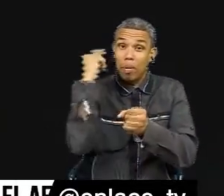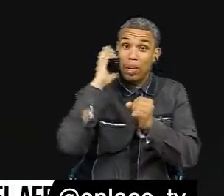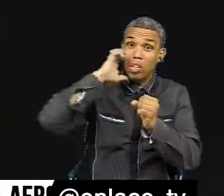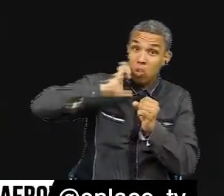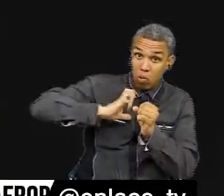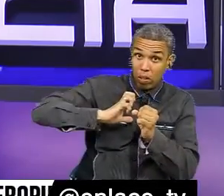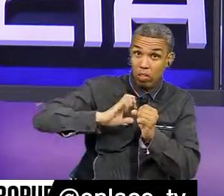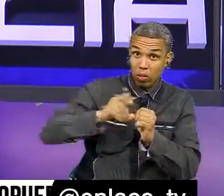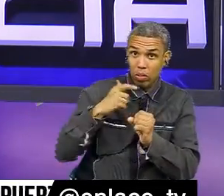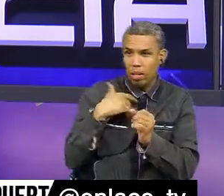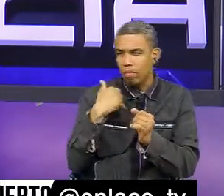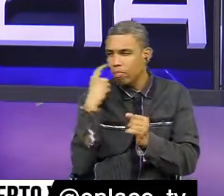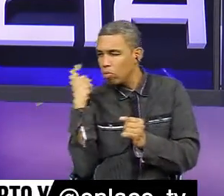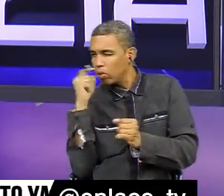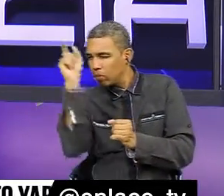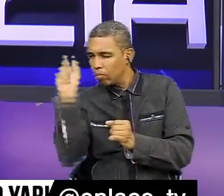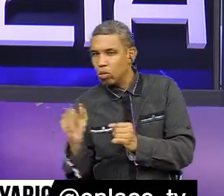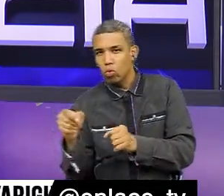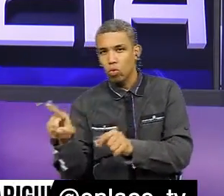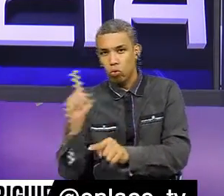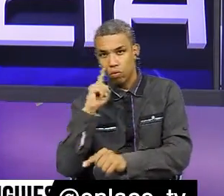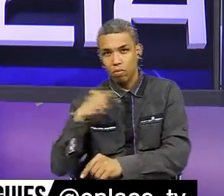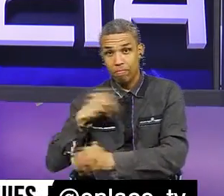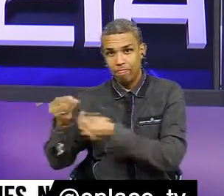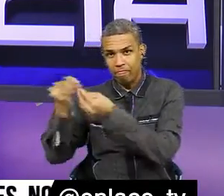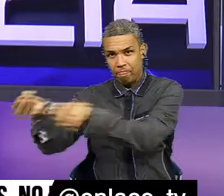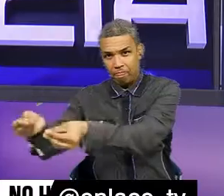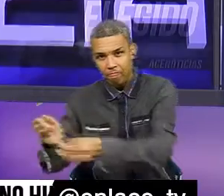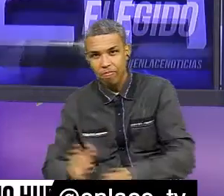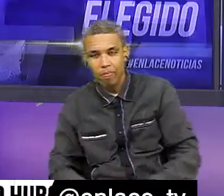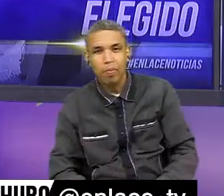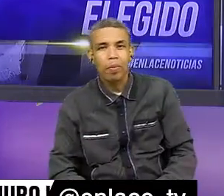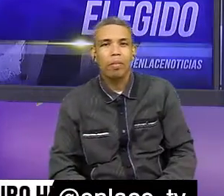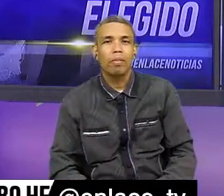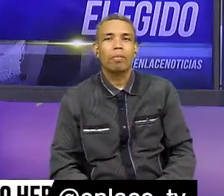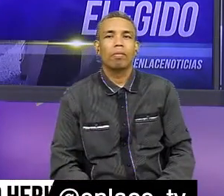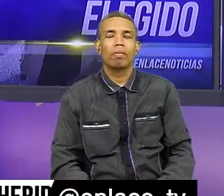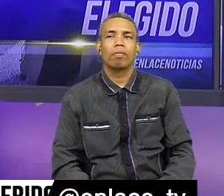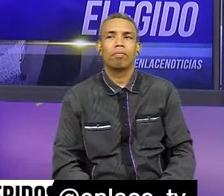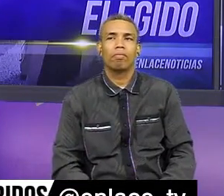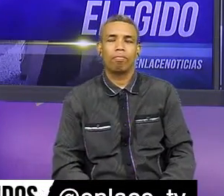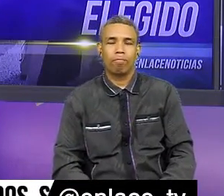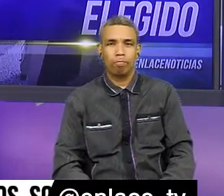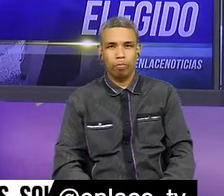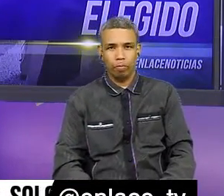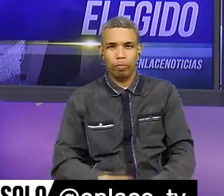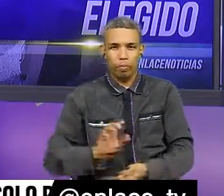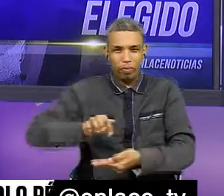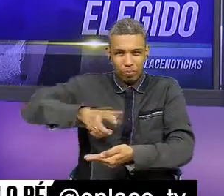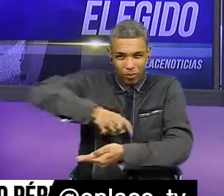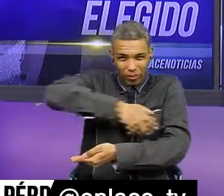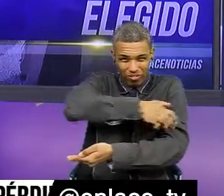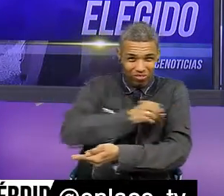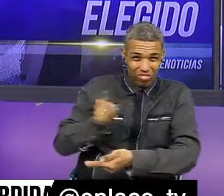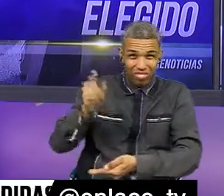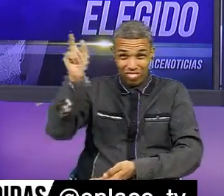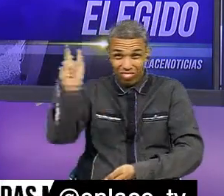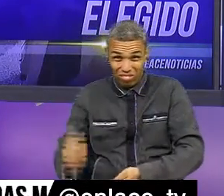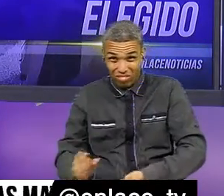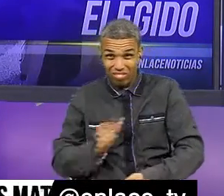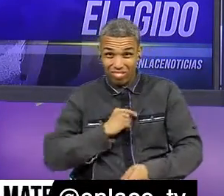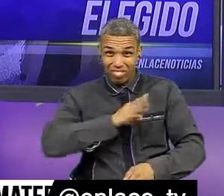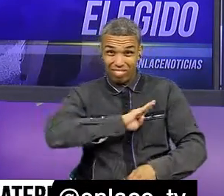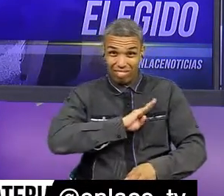modalidad. El Tribunal Administrativo de Santander dejó en firme la elección del alcalde de Sabana de Torres, Schneider